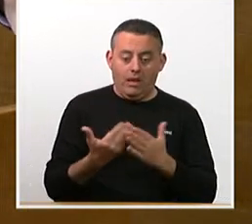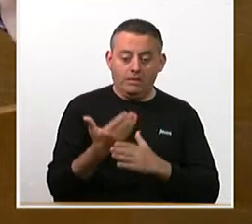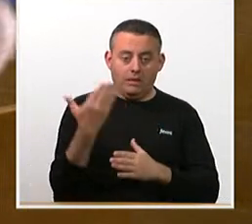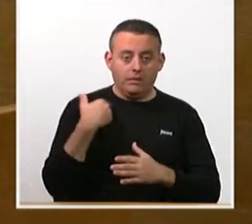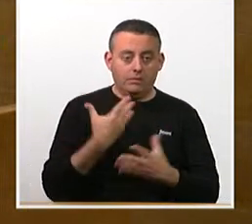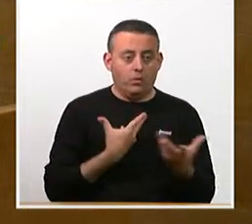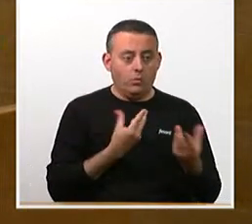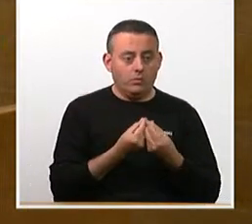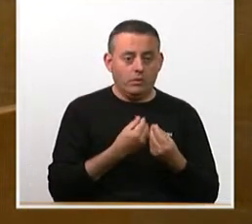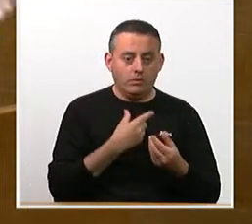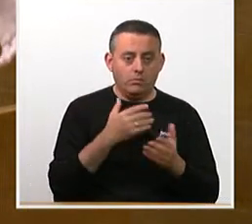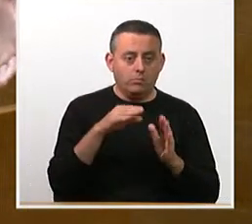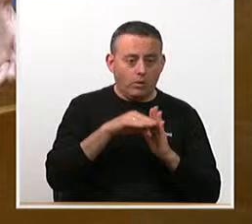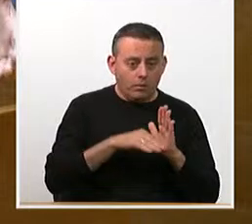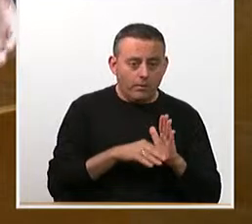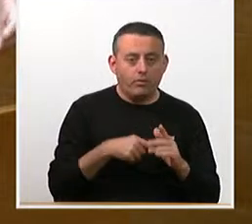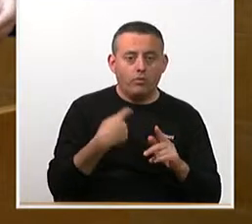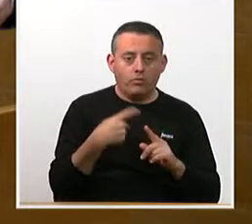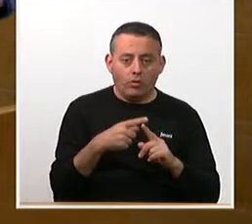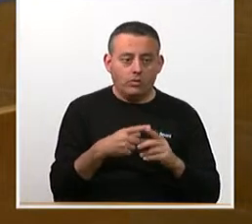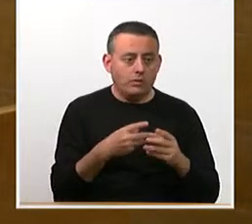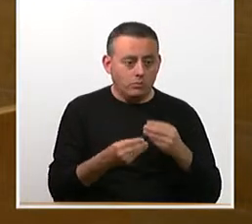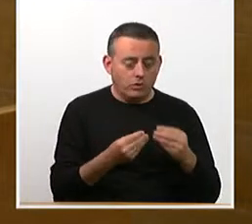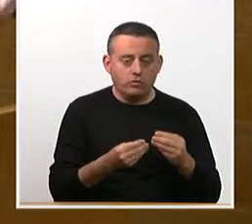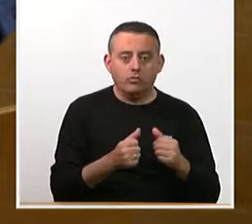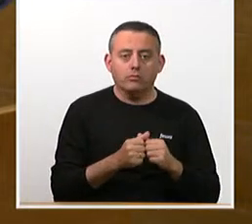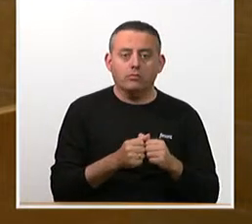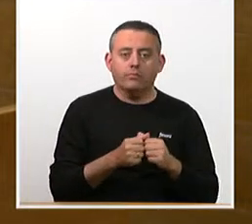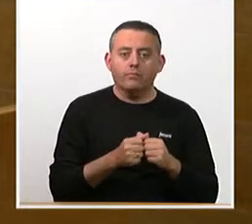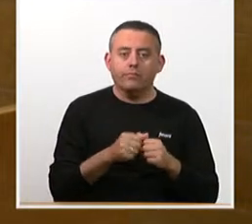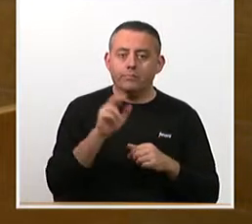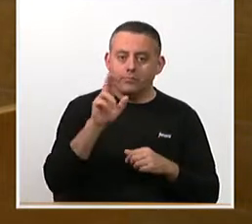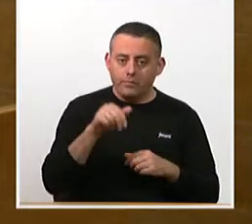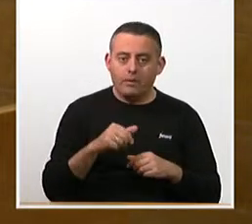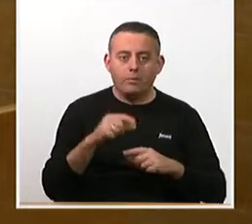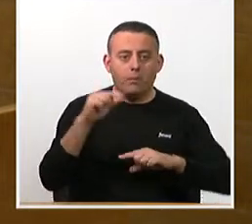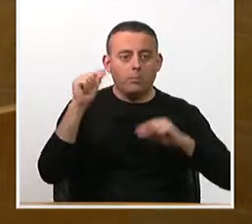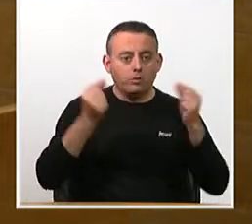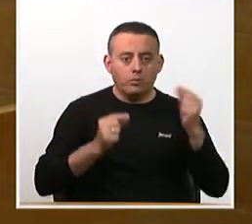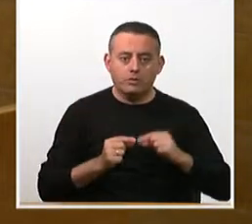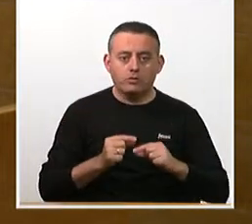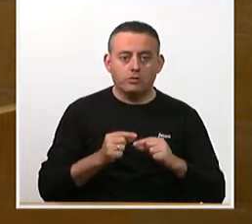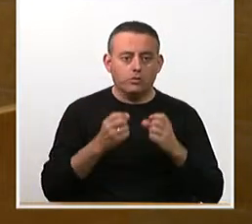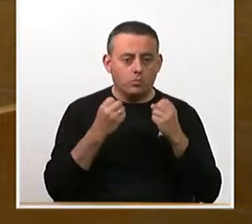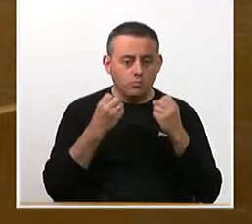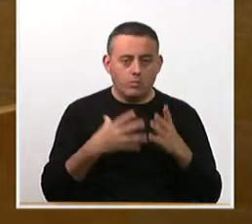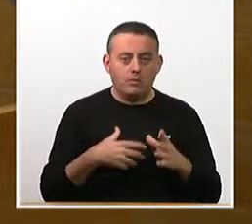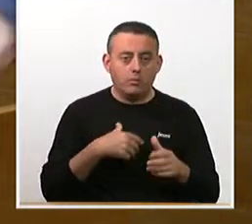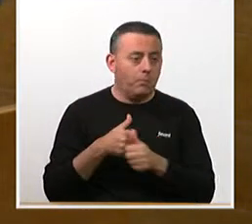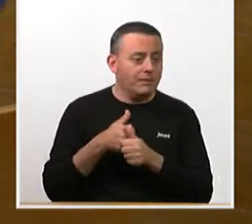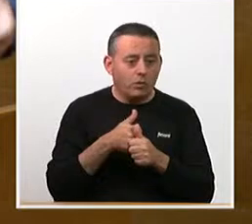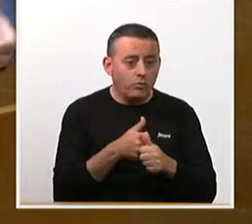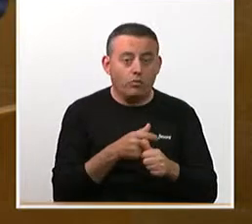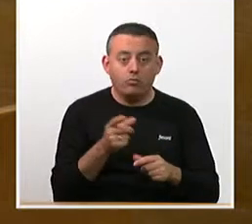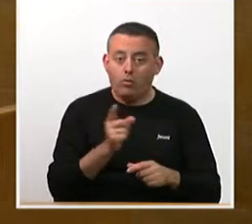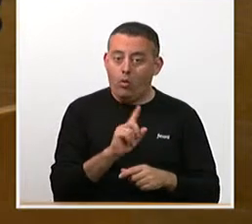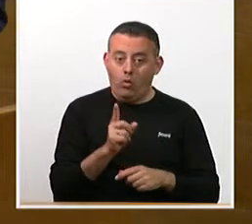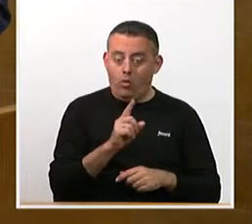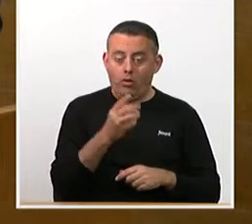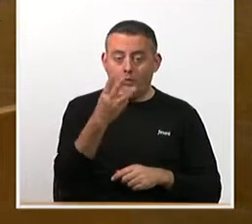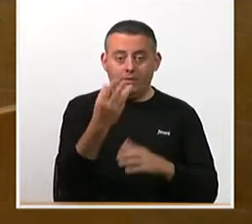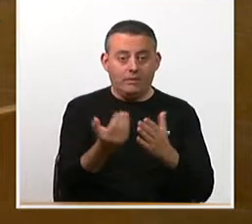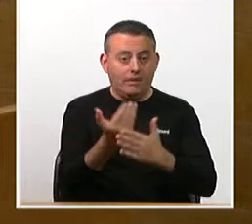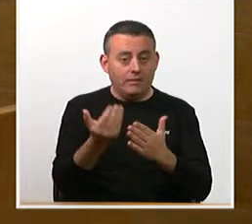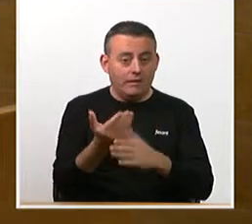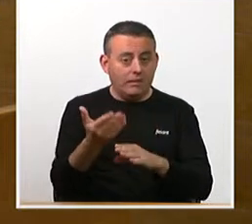lo que es la programación teníamos tenemos presentados los y aprobados los presupuestos no habido ninguna persecución como ella misma tres días antes